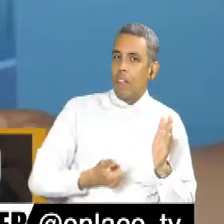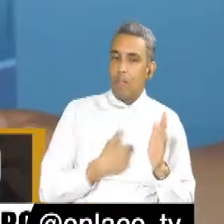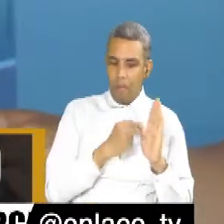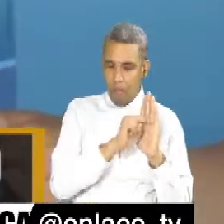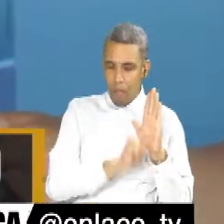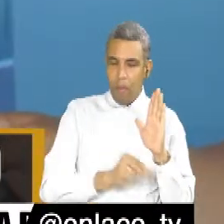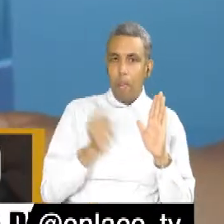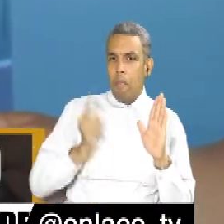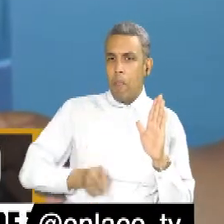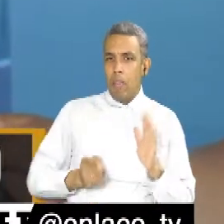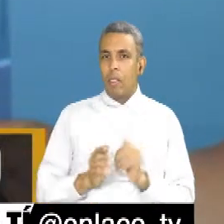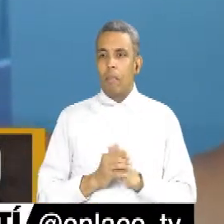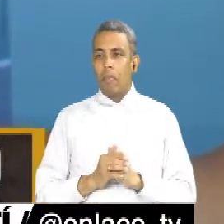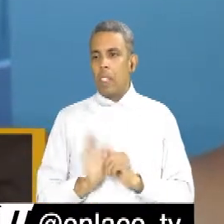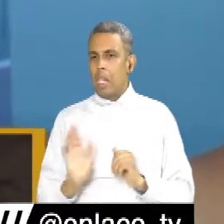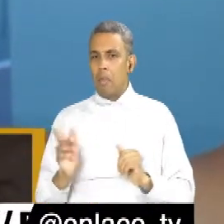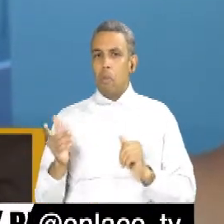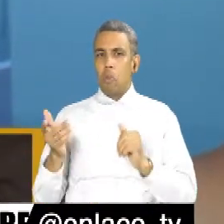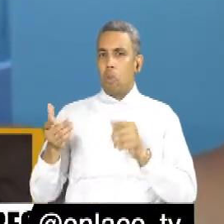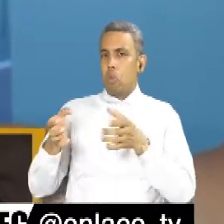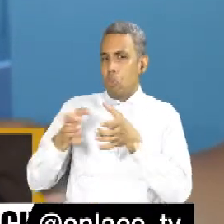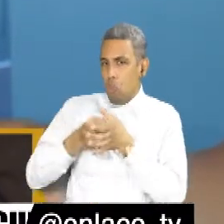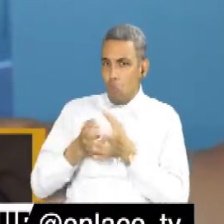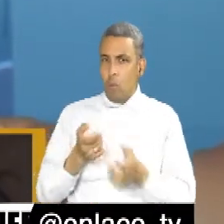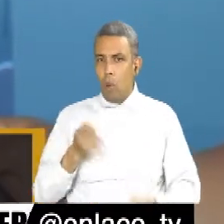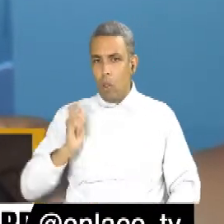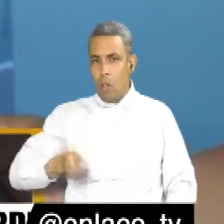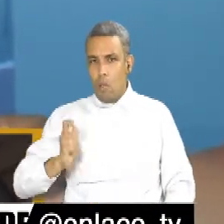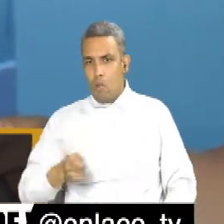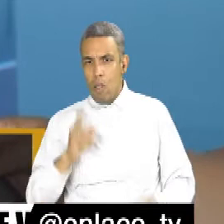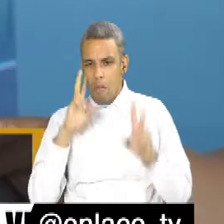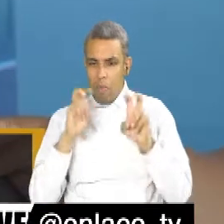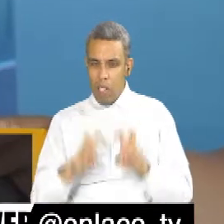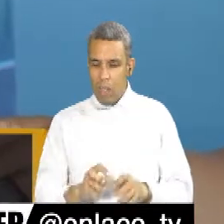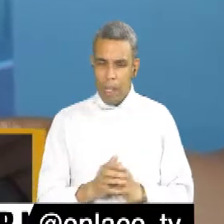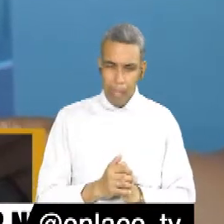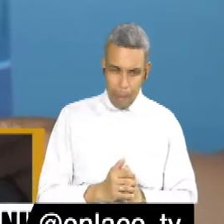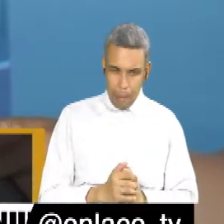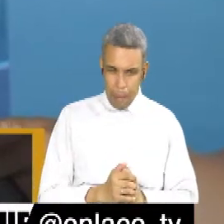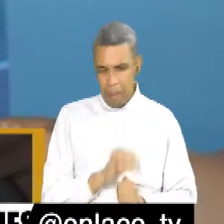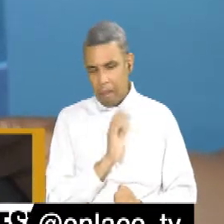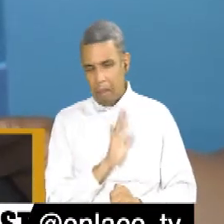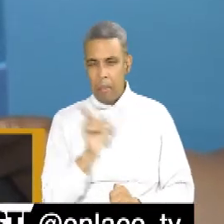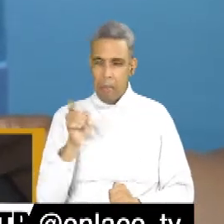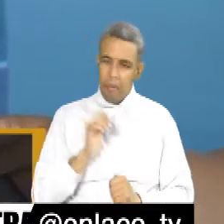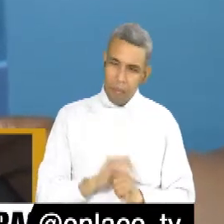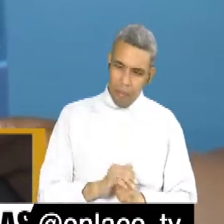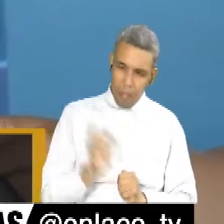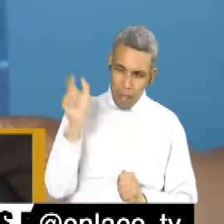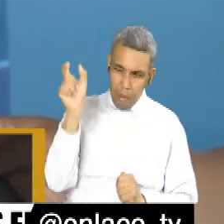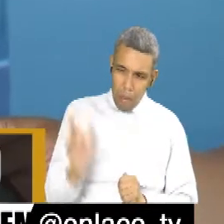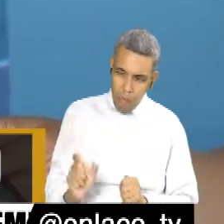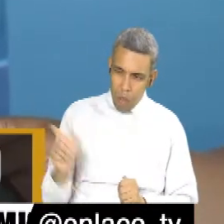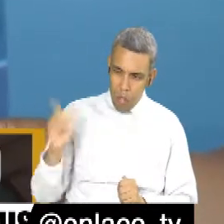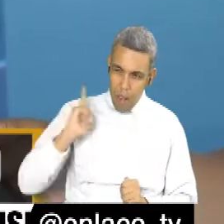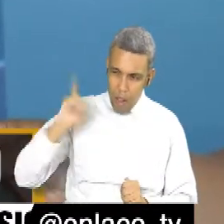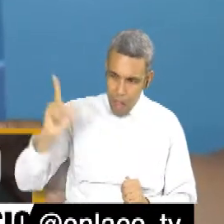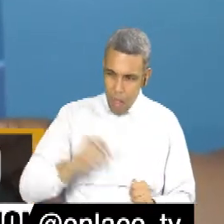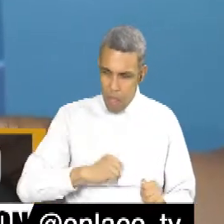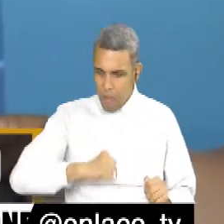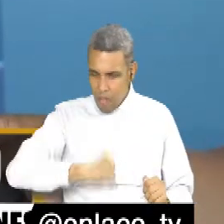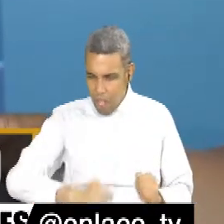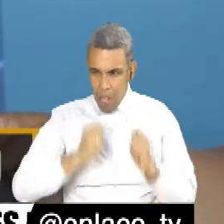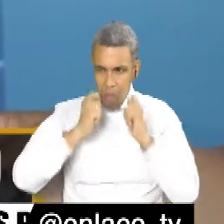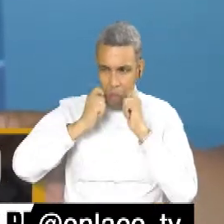aquellos dirigentes sociales y defensores de derechos humanos que la justicia colombiana, por un